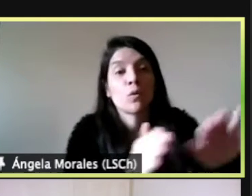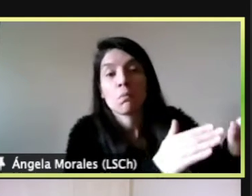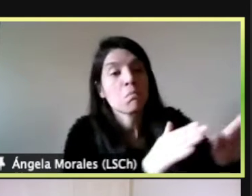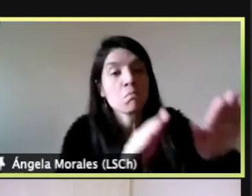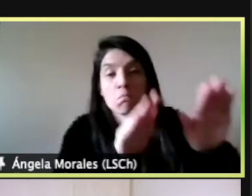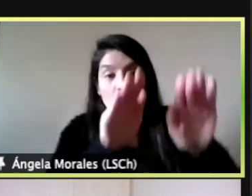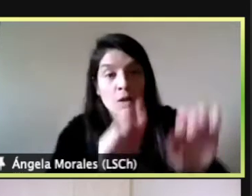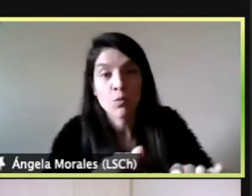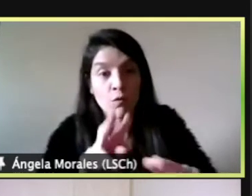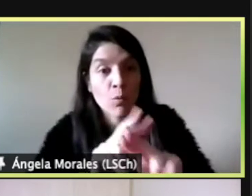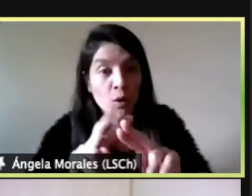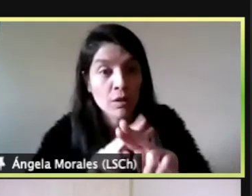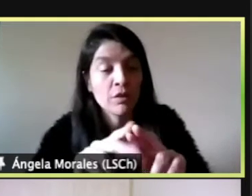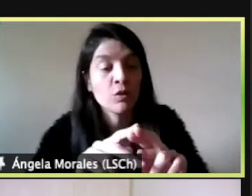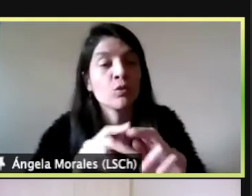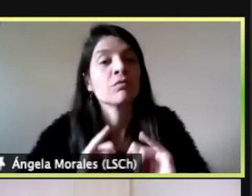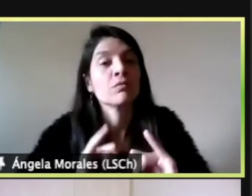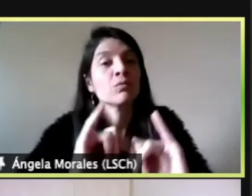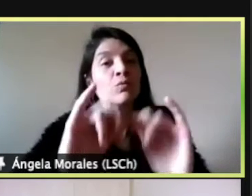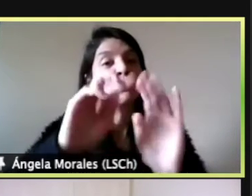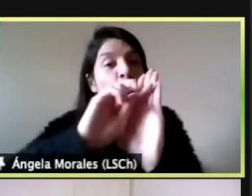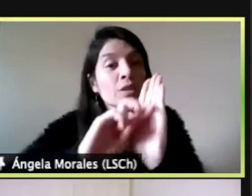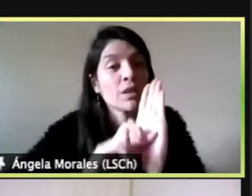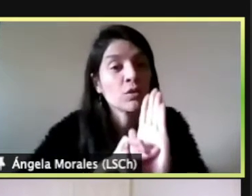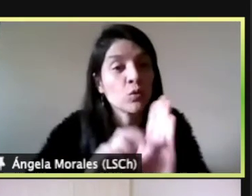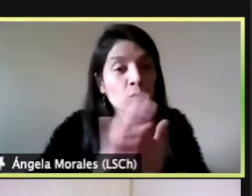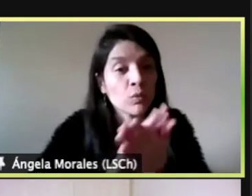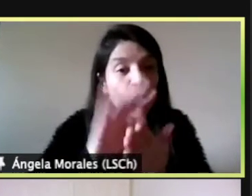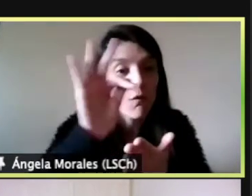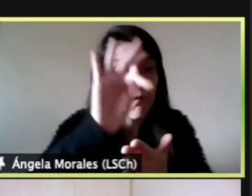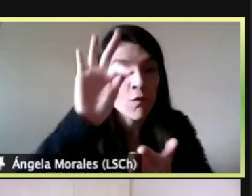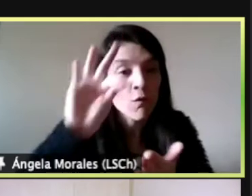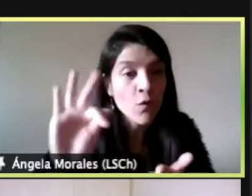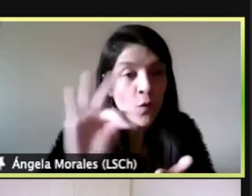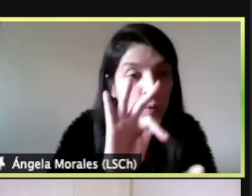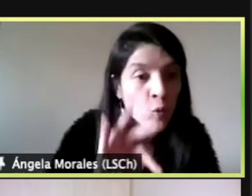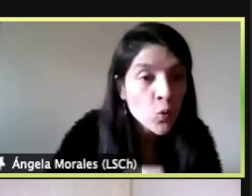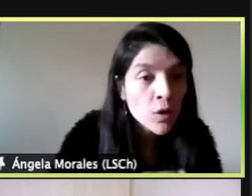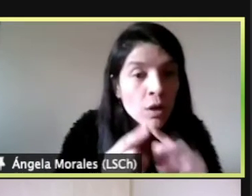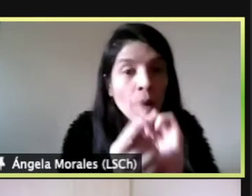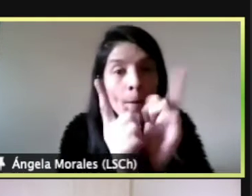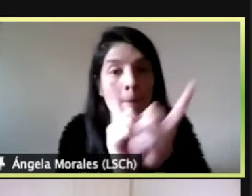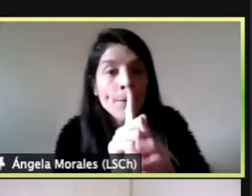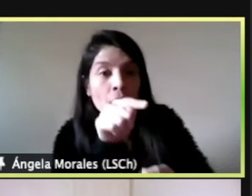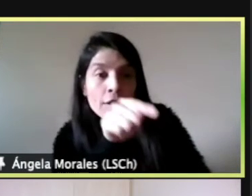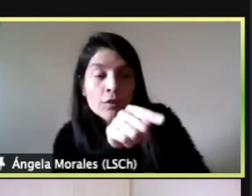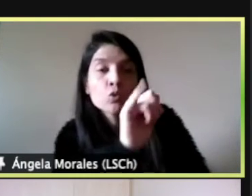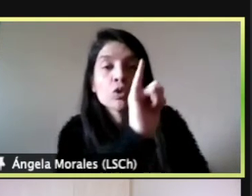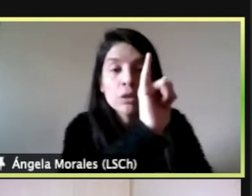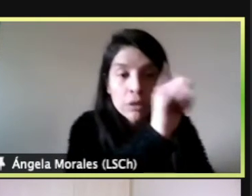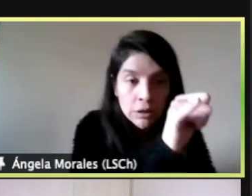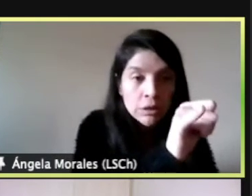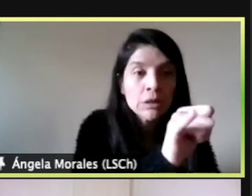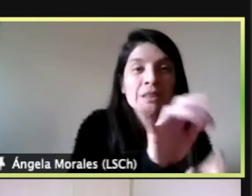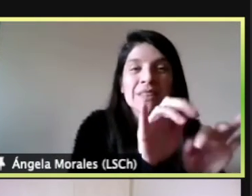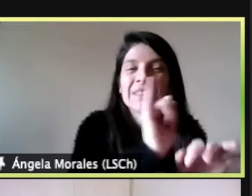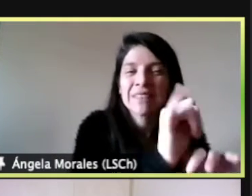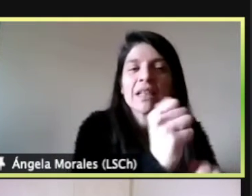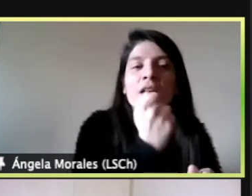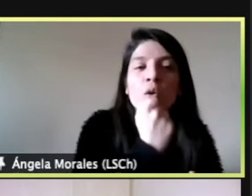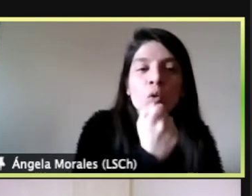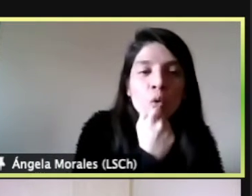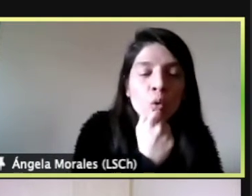a la fórmula. Voy aquí a cambiar esto. Si error. Voy a ir al final.